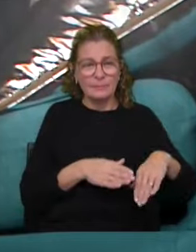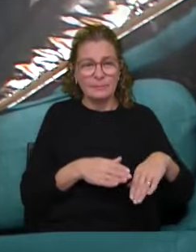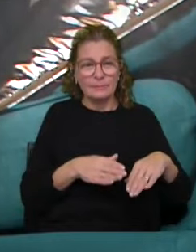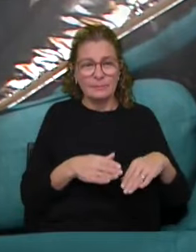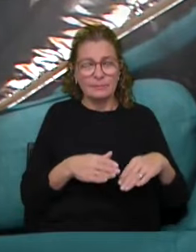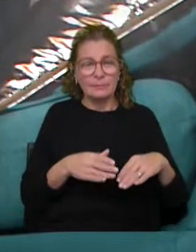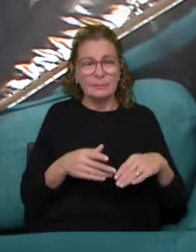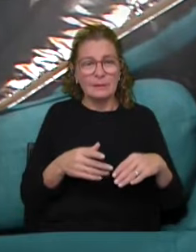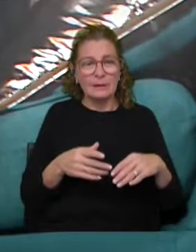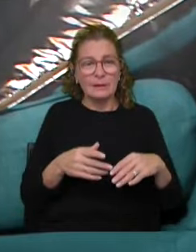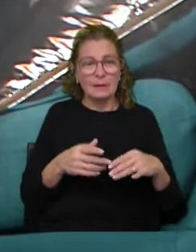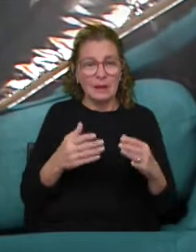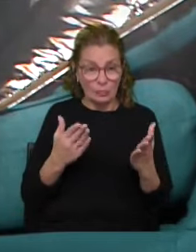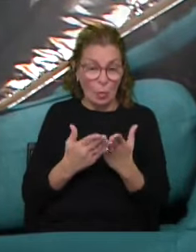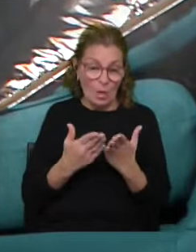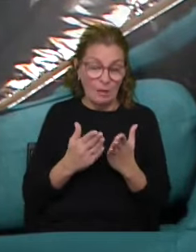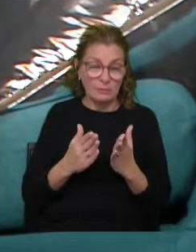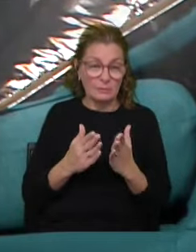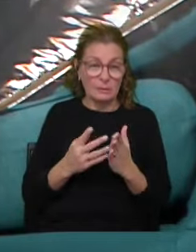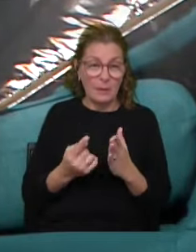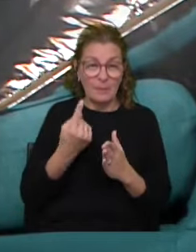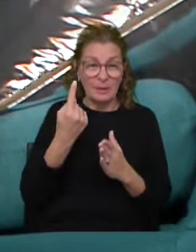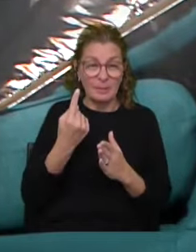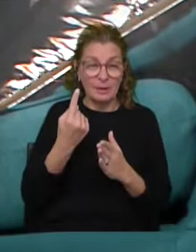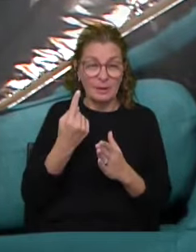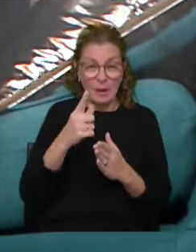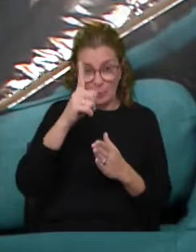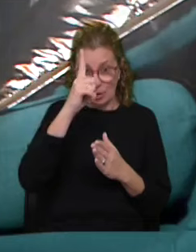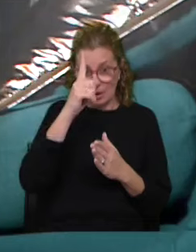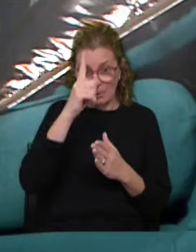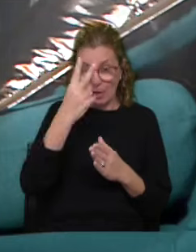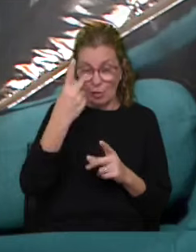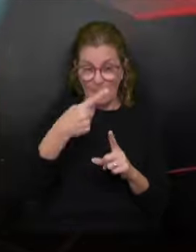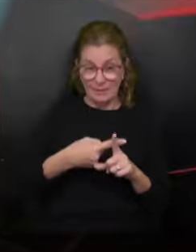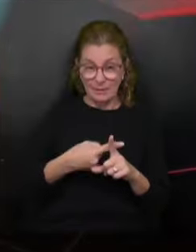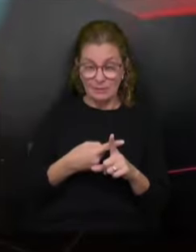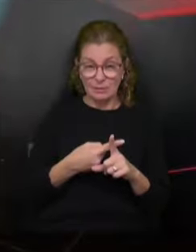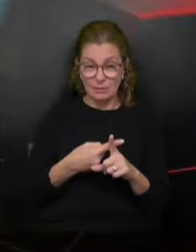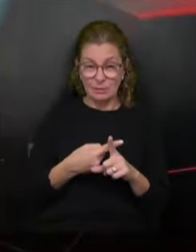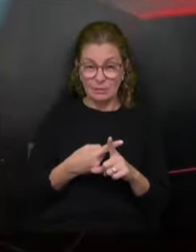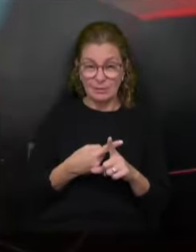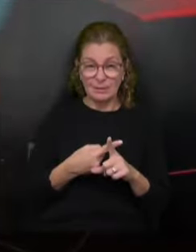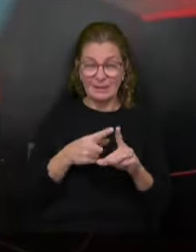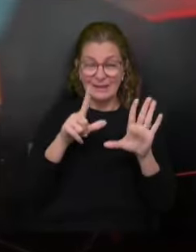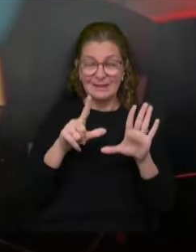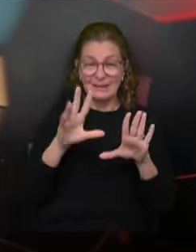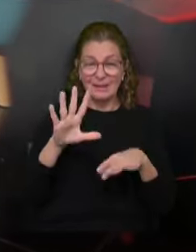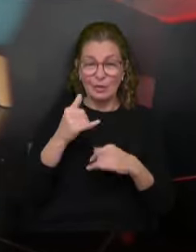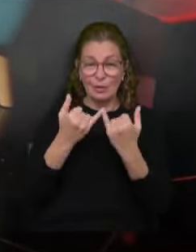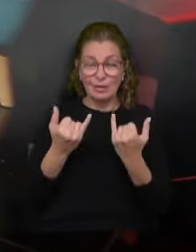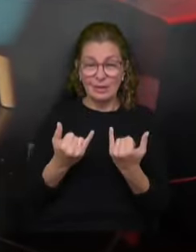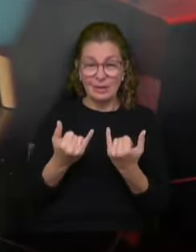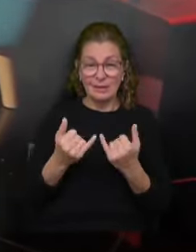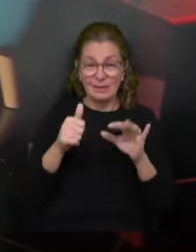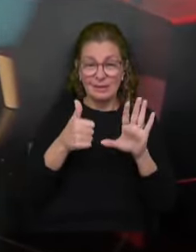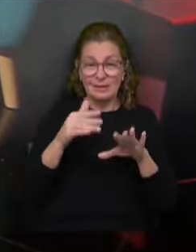colgarme a tocar el instrumento. Y la primera gira larga por Alemania, 2 meses, tuvimos 75 días, hicimos